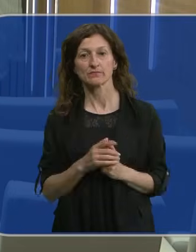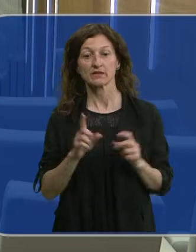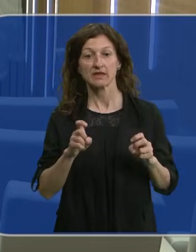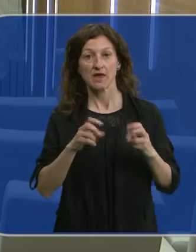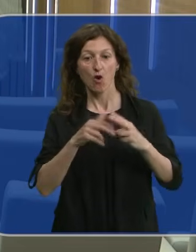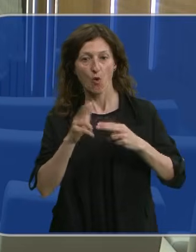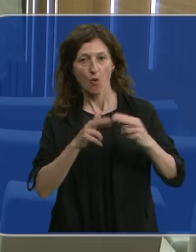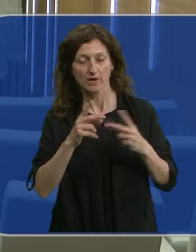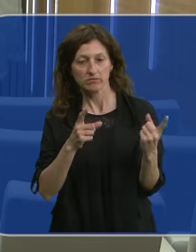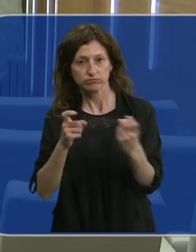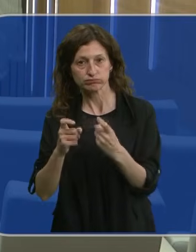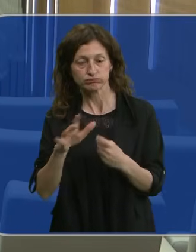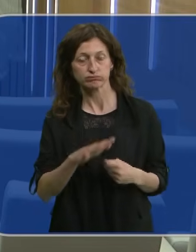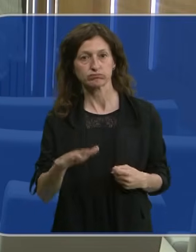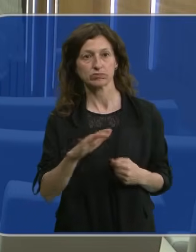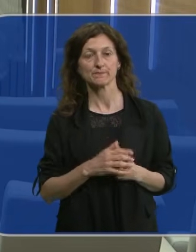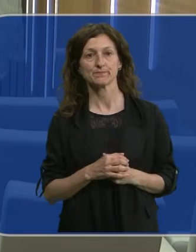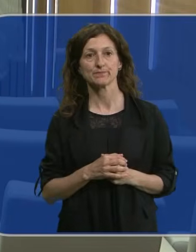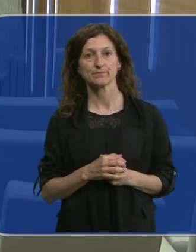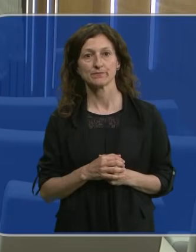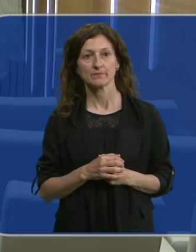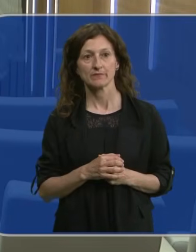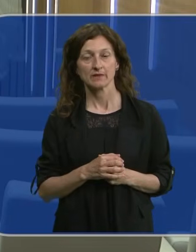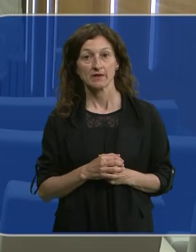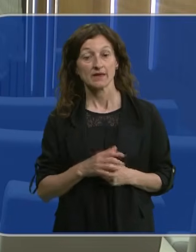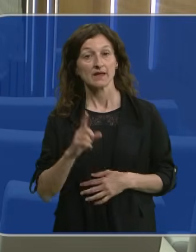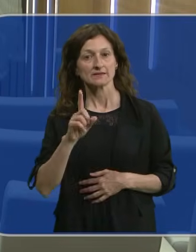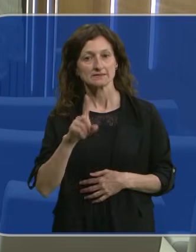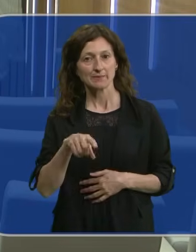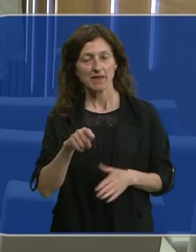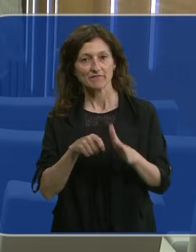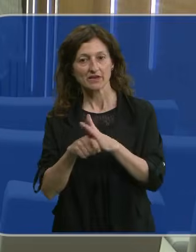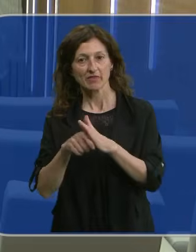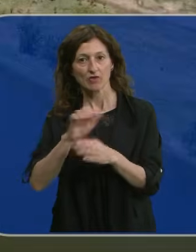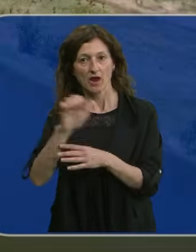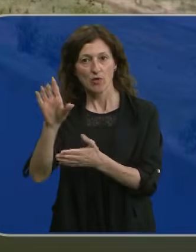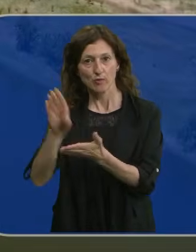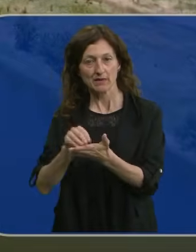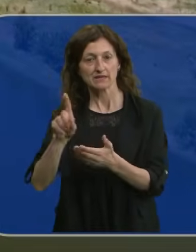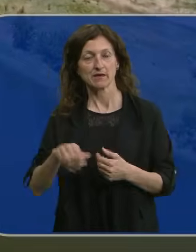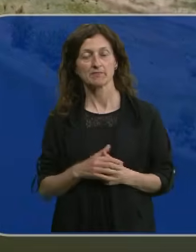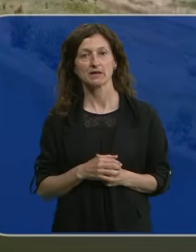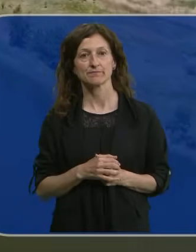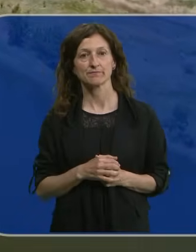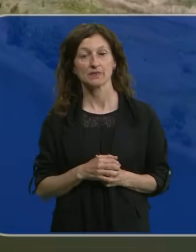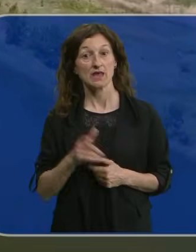las infraestructuras necesarias que se pongan dentro del convenio, recurriendo para ello a financiación europea. Un impulso que